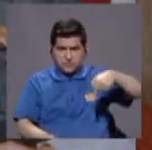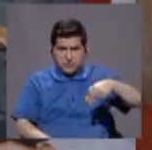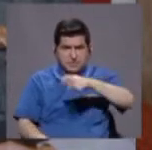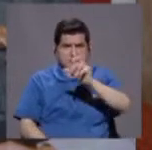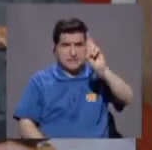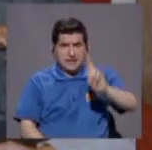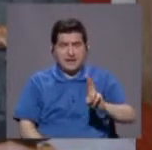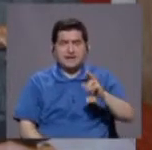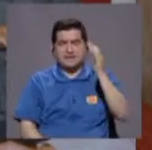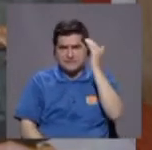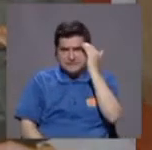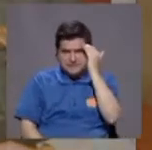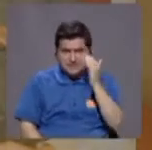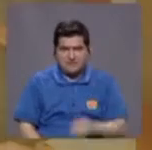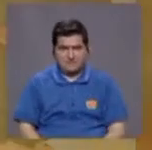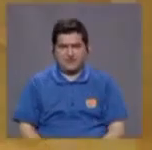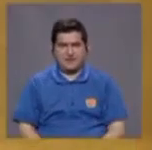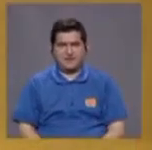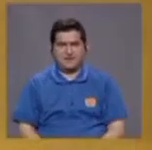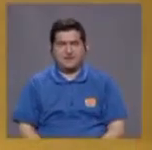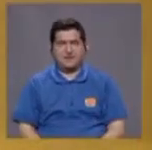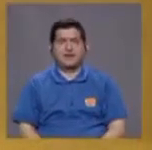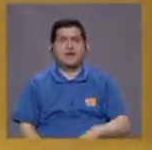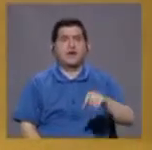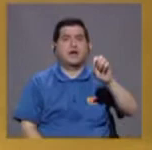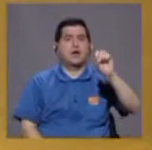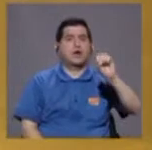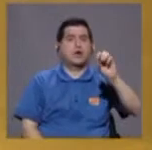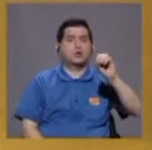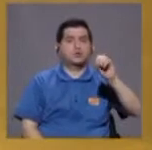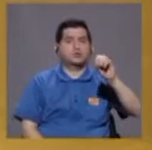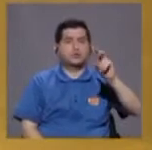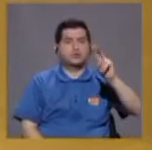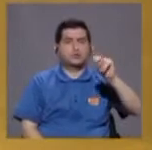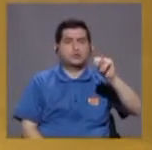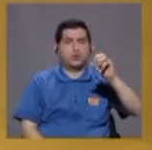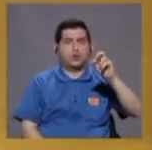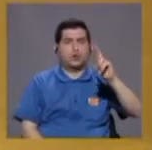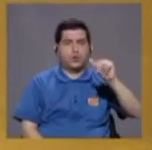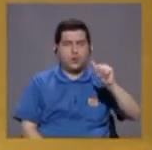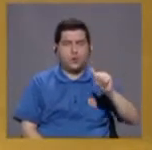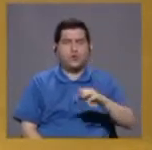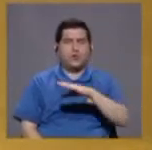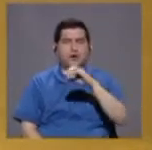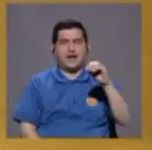que el estado de Sonora o el estado de Monterrey más Sonora,